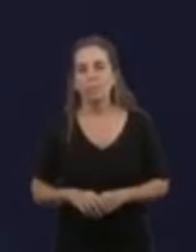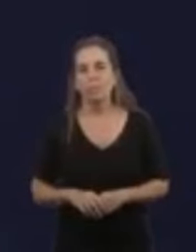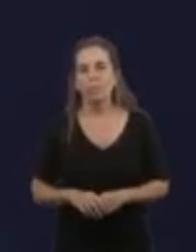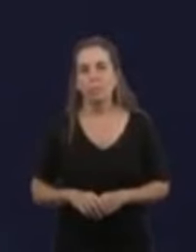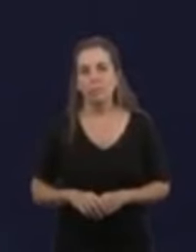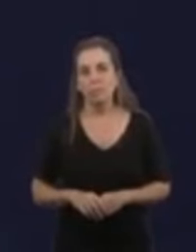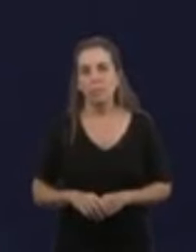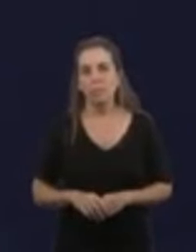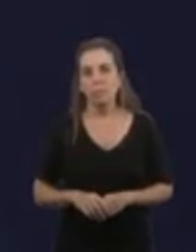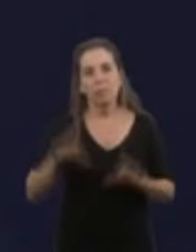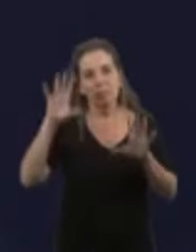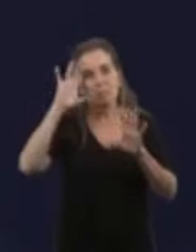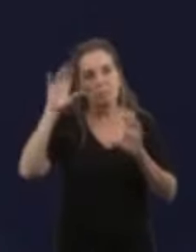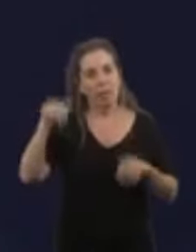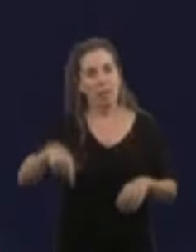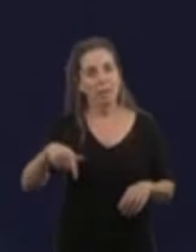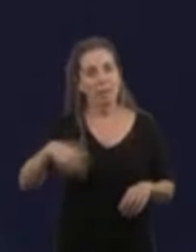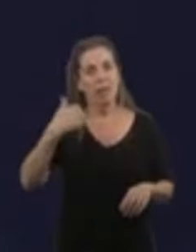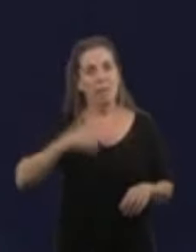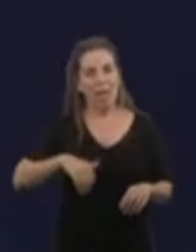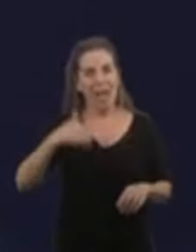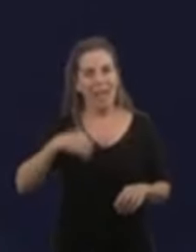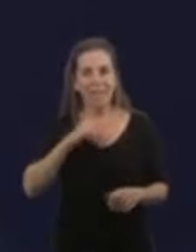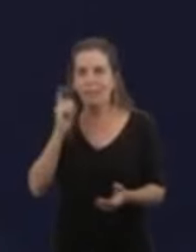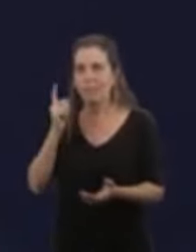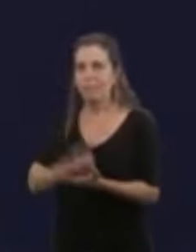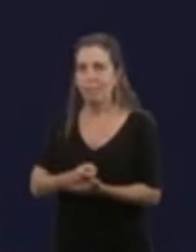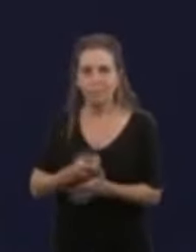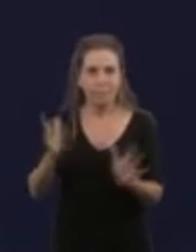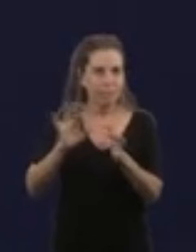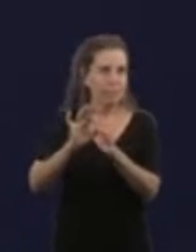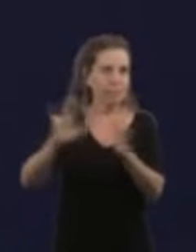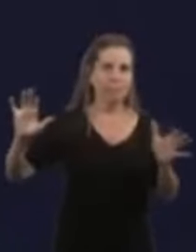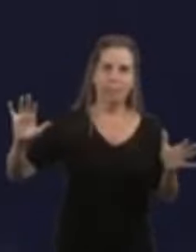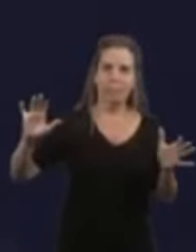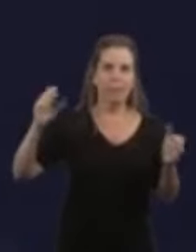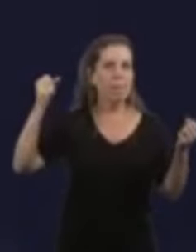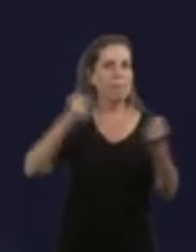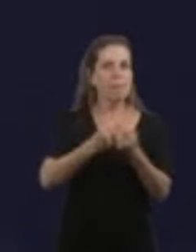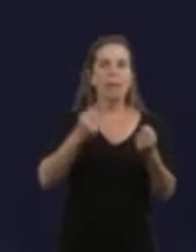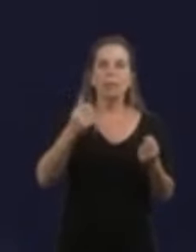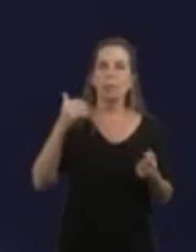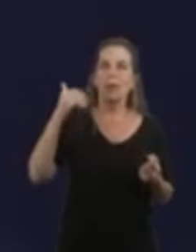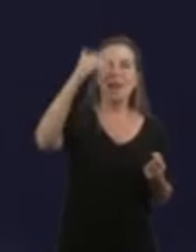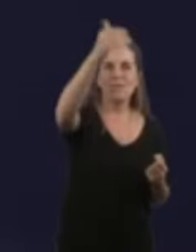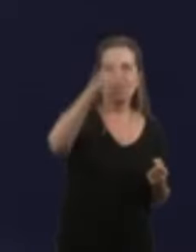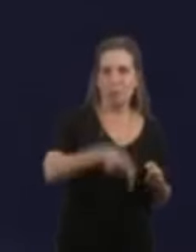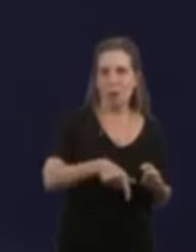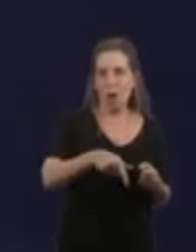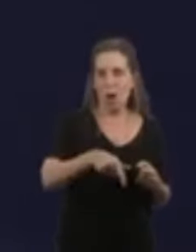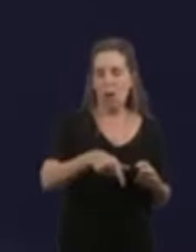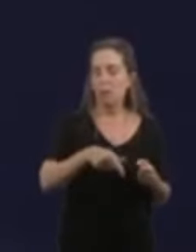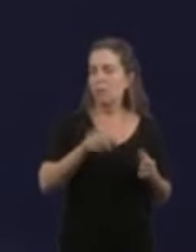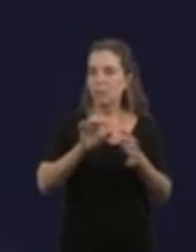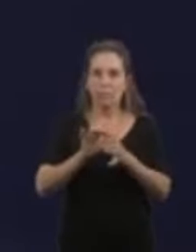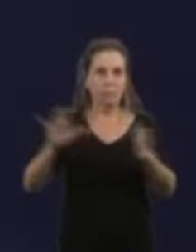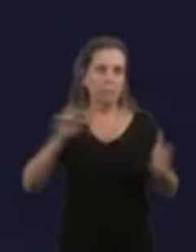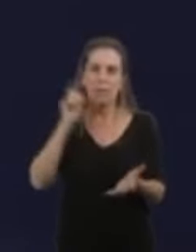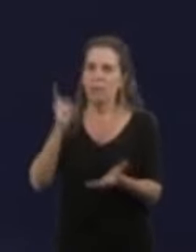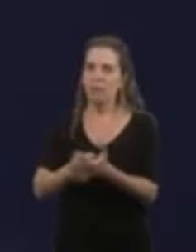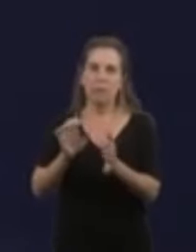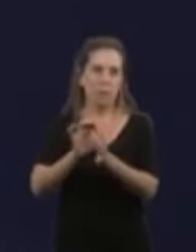recordemos que Argentina decidió disociarse del pacto para el futuro que promueve este organismo internacional entre